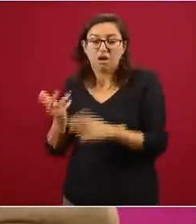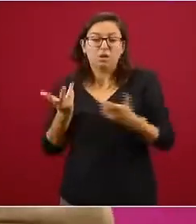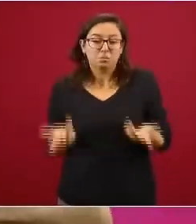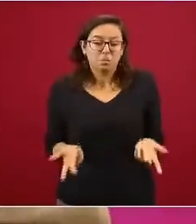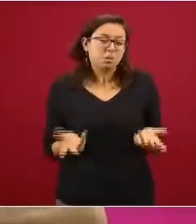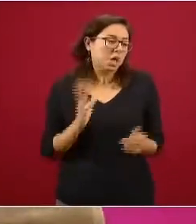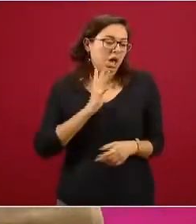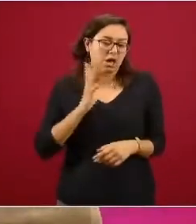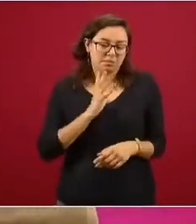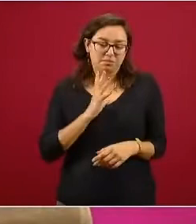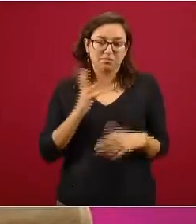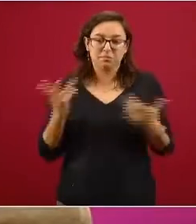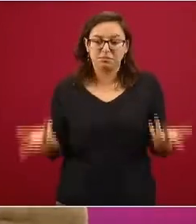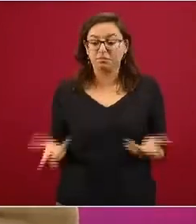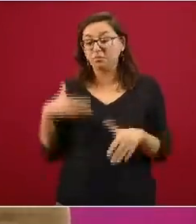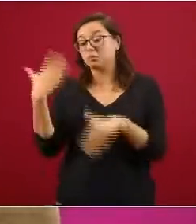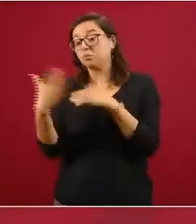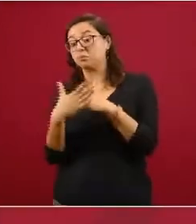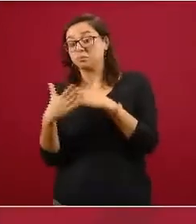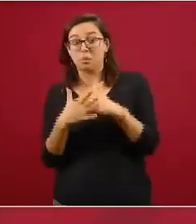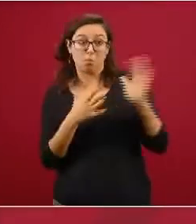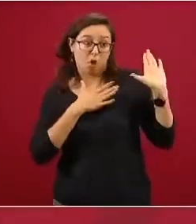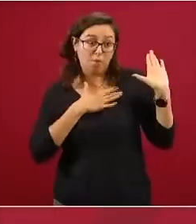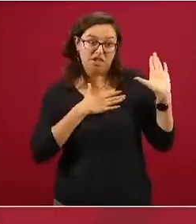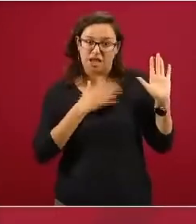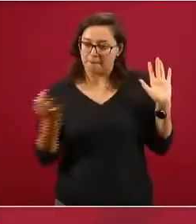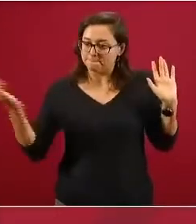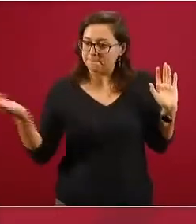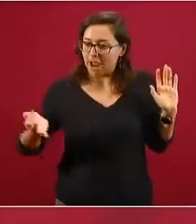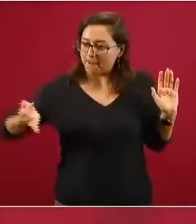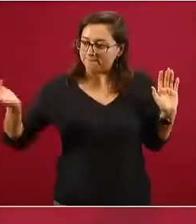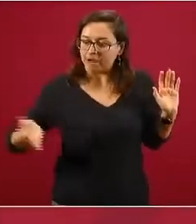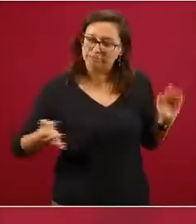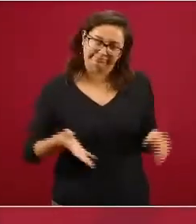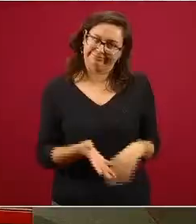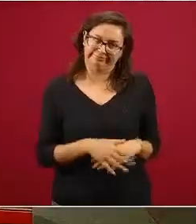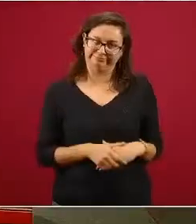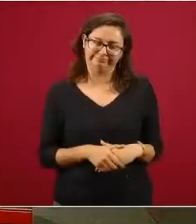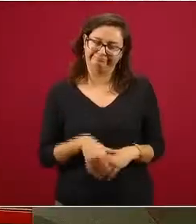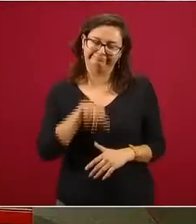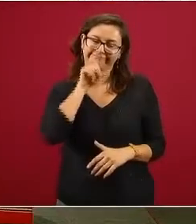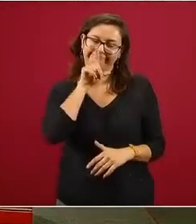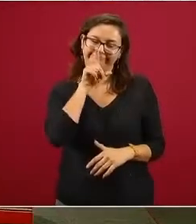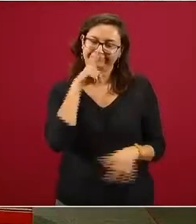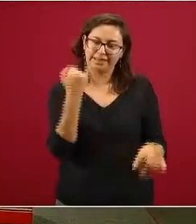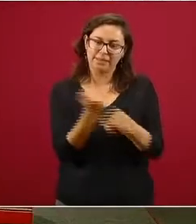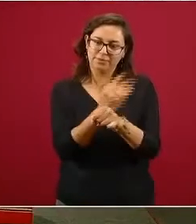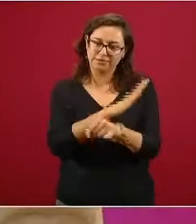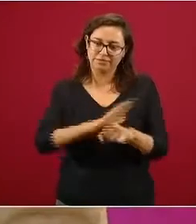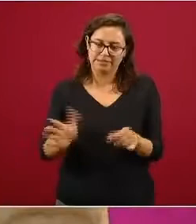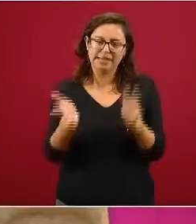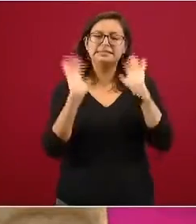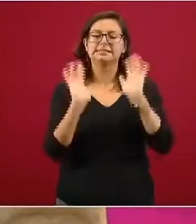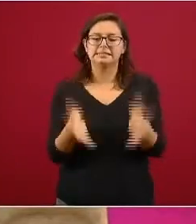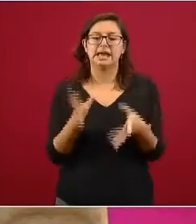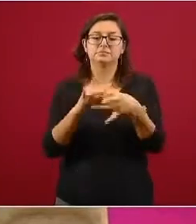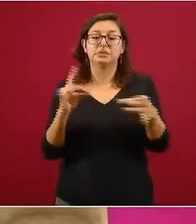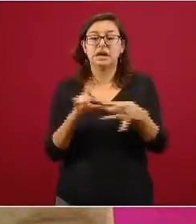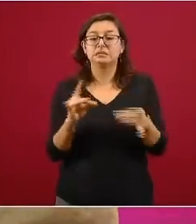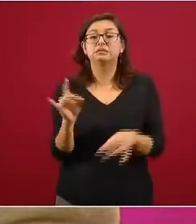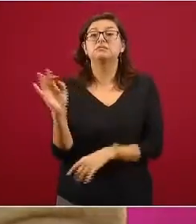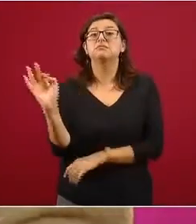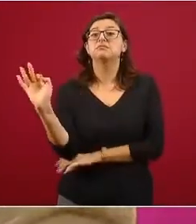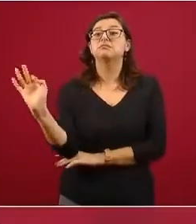identificar, que las proyecciones son promesas, no funciona así. Esto también ya lo hemos comentado, las proyecciones son